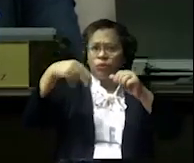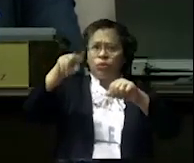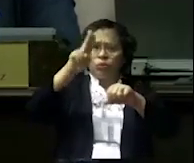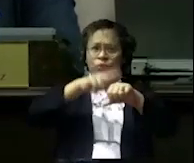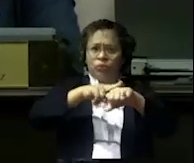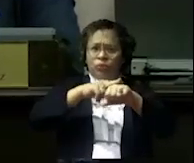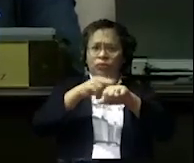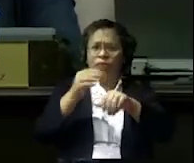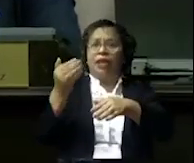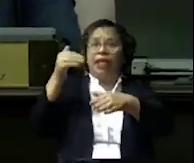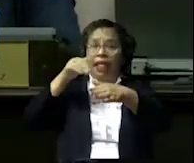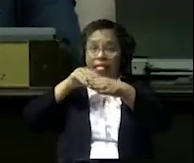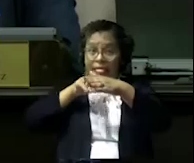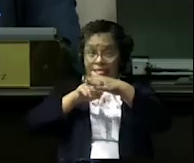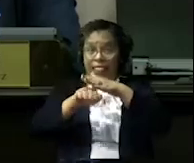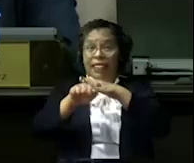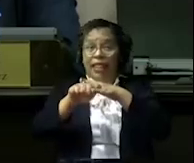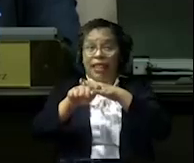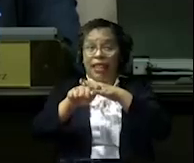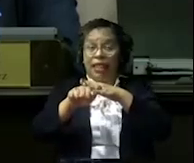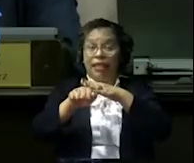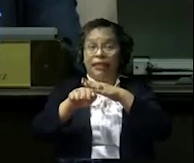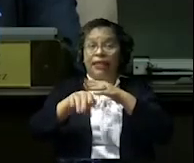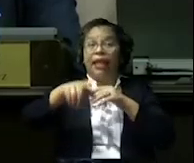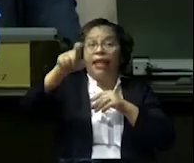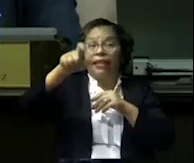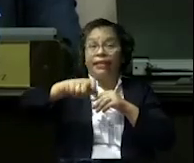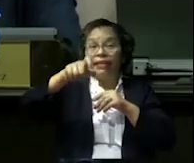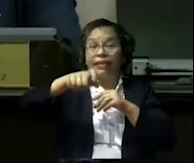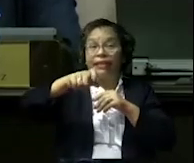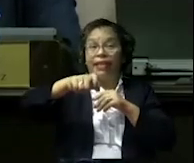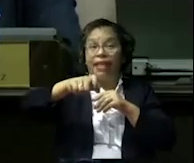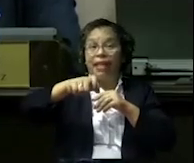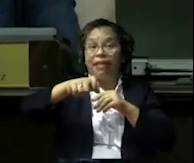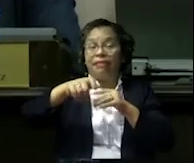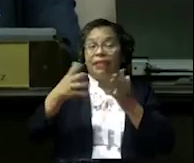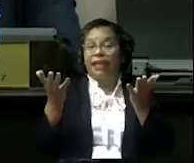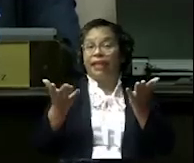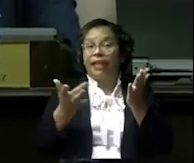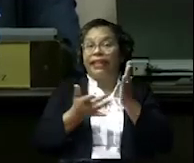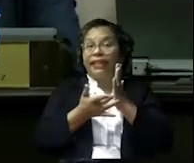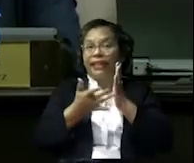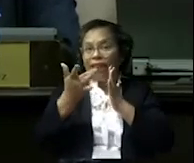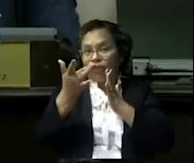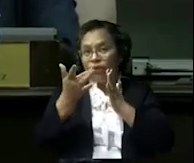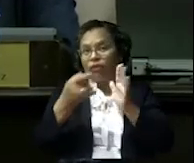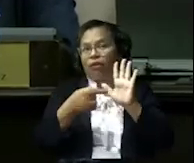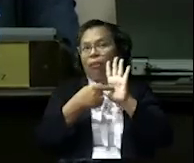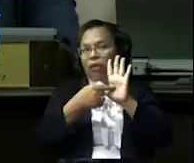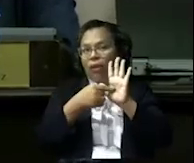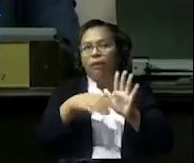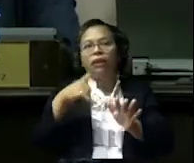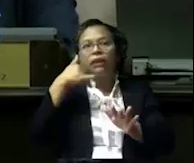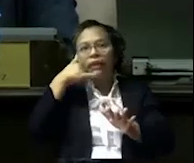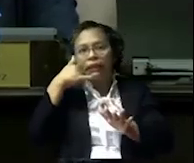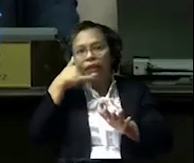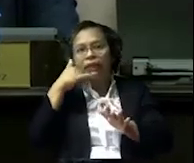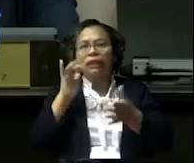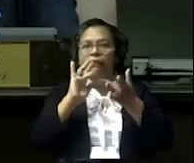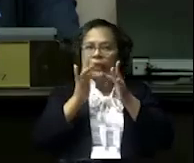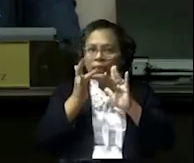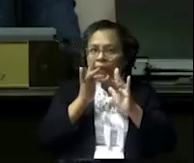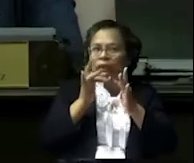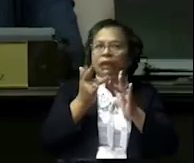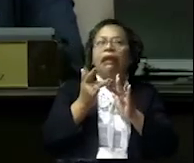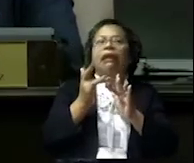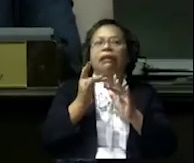luz, y mucho menos no podemos darle una comunidad. Estas comunidades, para poder tener energía eléctrica, tienen que hacer instalaciones